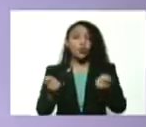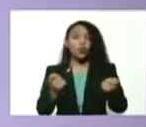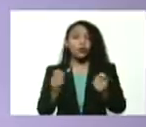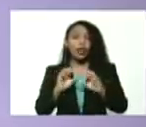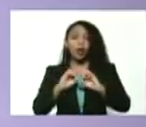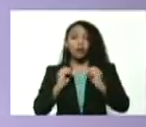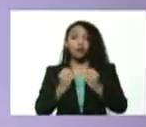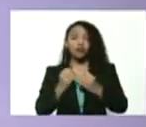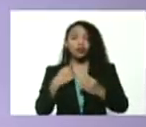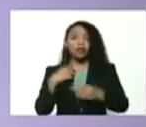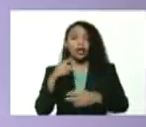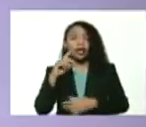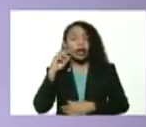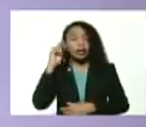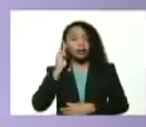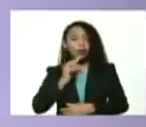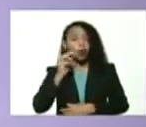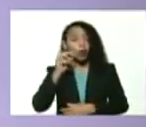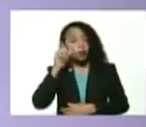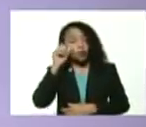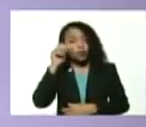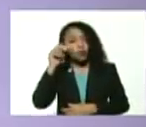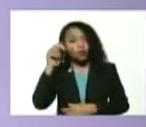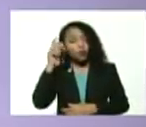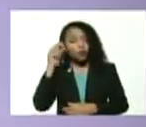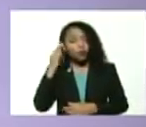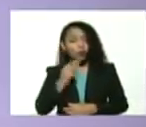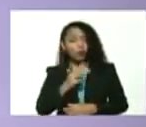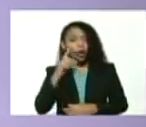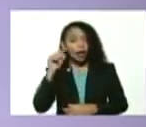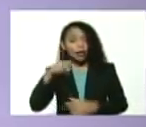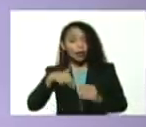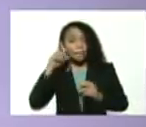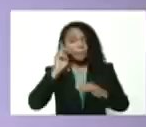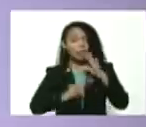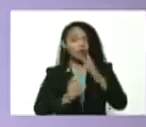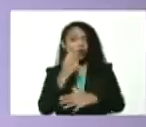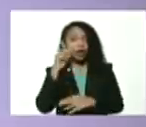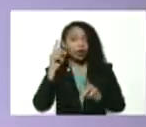prensa Simón Bolívar en el Palacio de Miraflores y con este resumen retornamos el contacto.